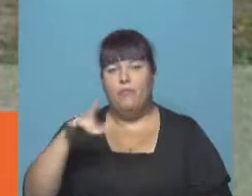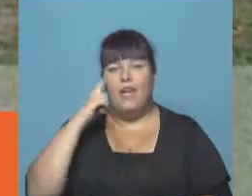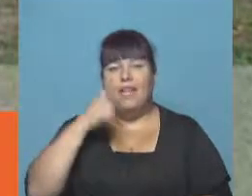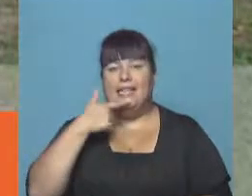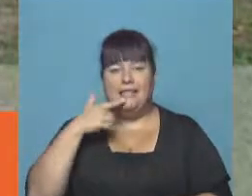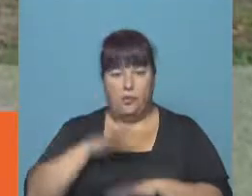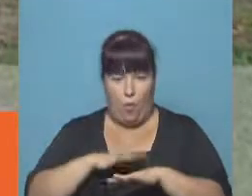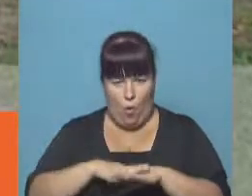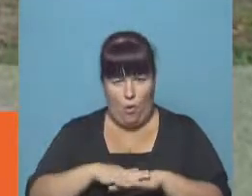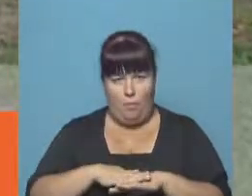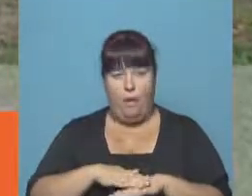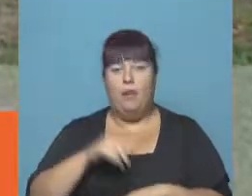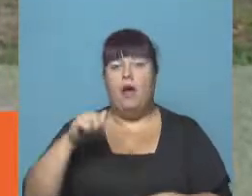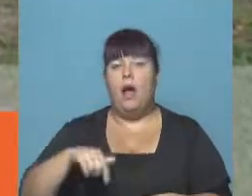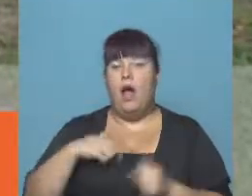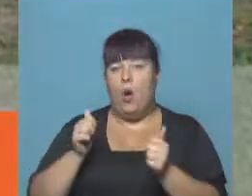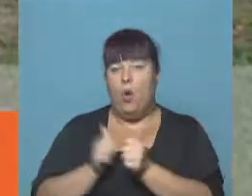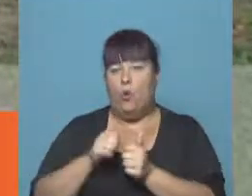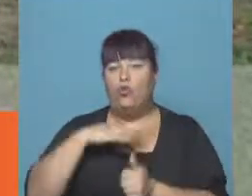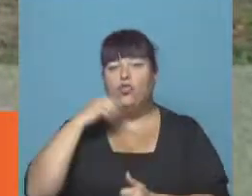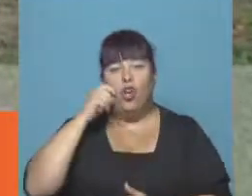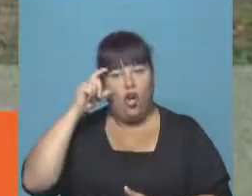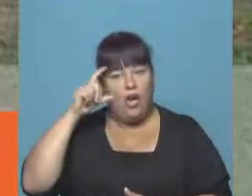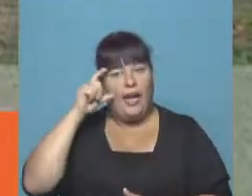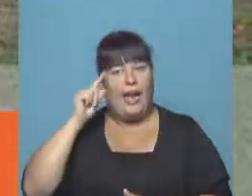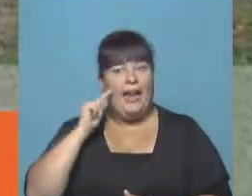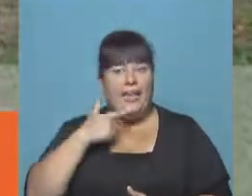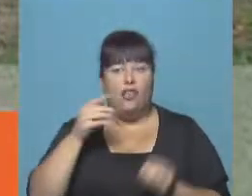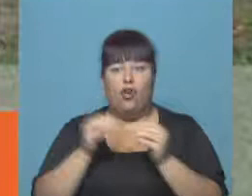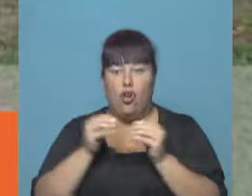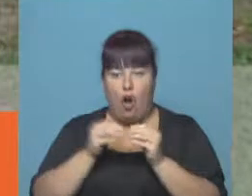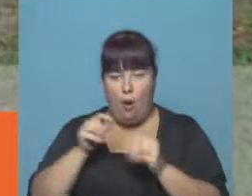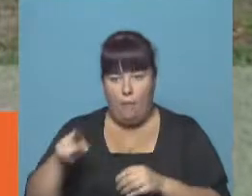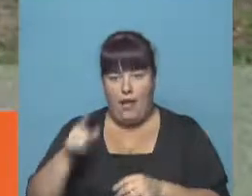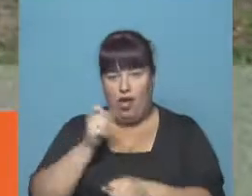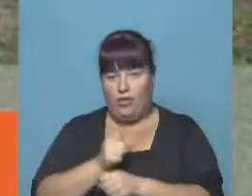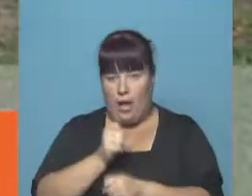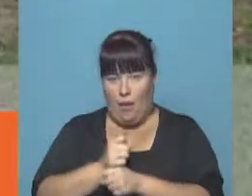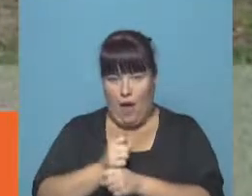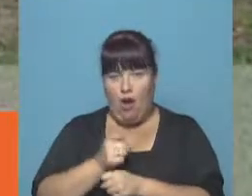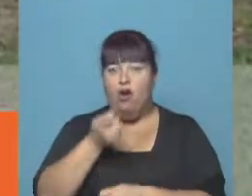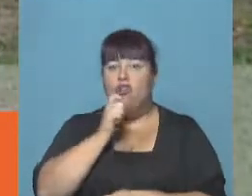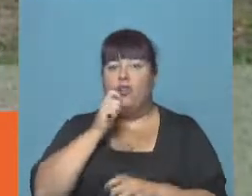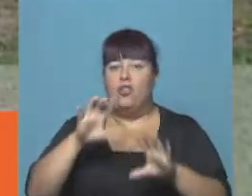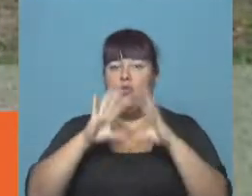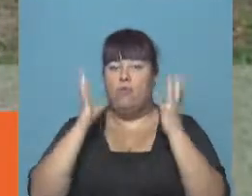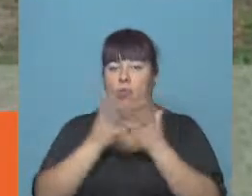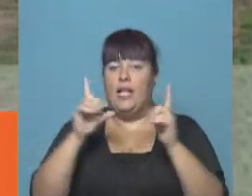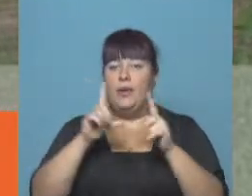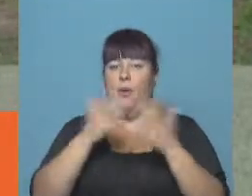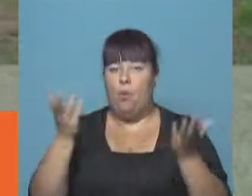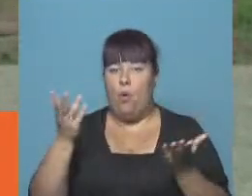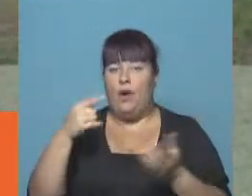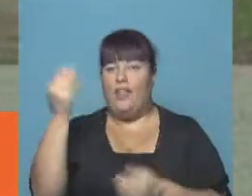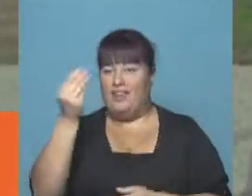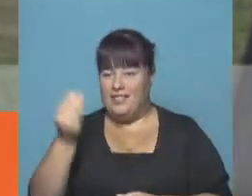ISIS. Nosotros estamos con Jorge Elías, nuestro compañero de trabajo del Noticiero Internacional de la Televisión Pública de